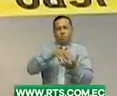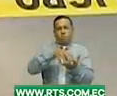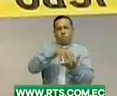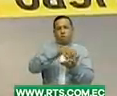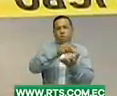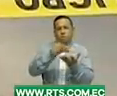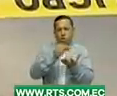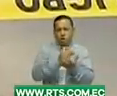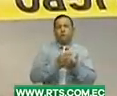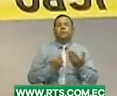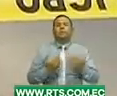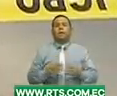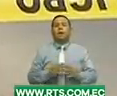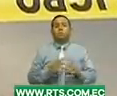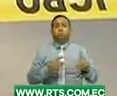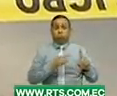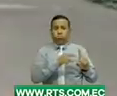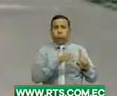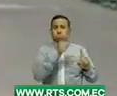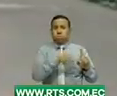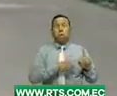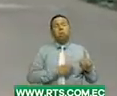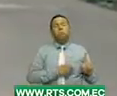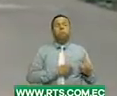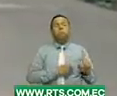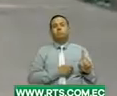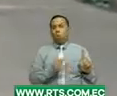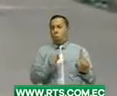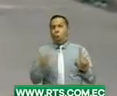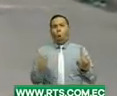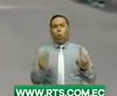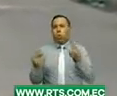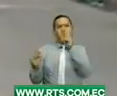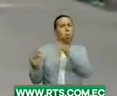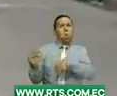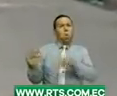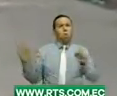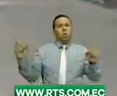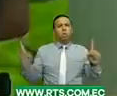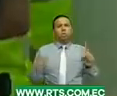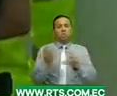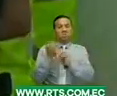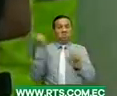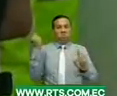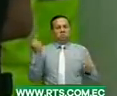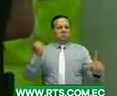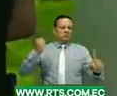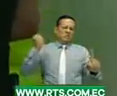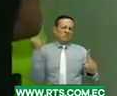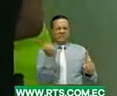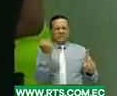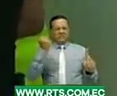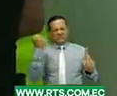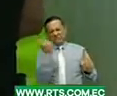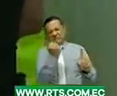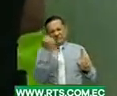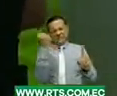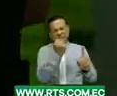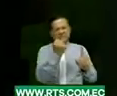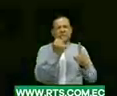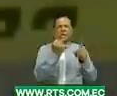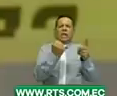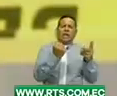víctima fue abordado por un desconocido que con arma blanca le propinó varios cortes quitándole la vida. Según testigos y familiares,